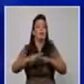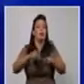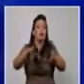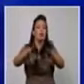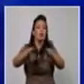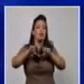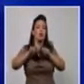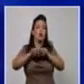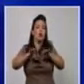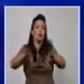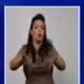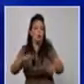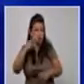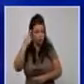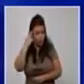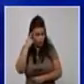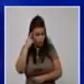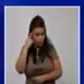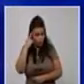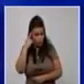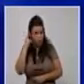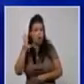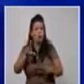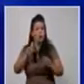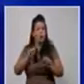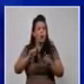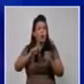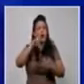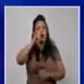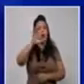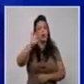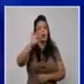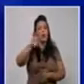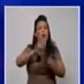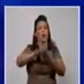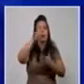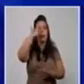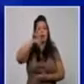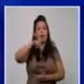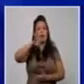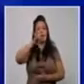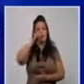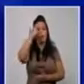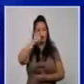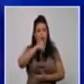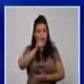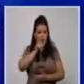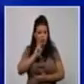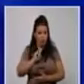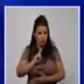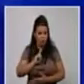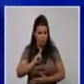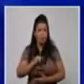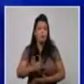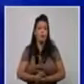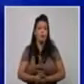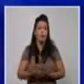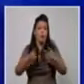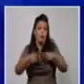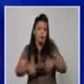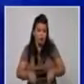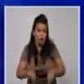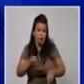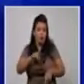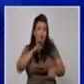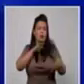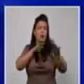porque nunca vamos a ser totalmente como siempre fuimos, pero a la nueva normalidad, y que las